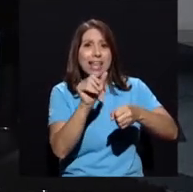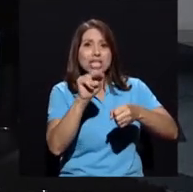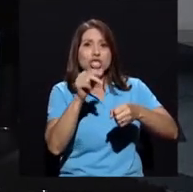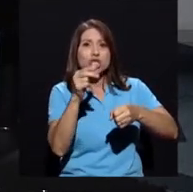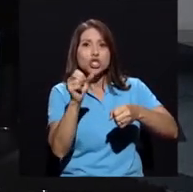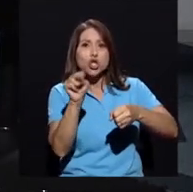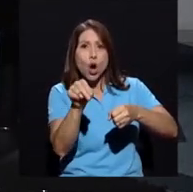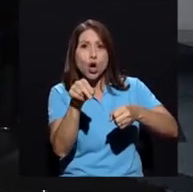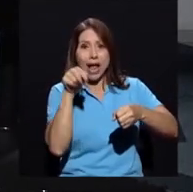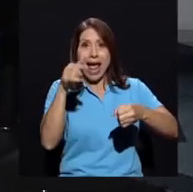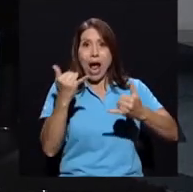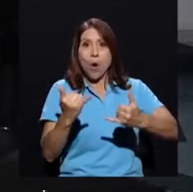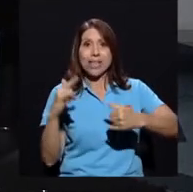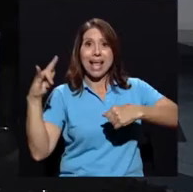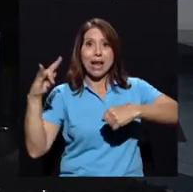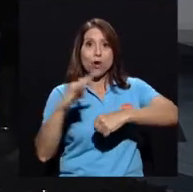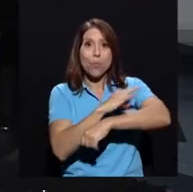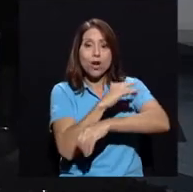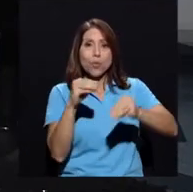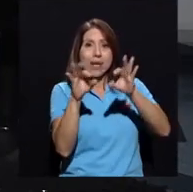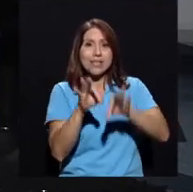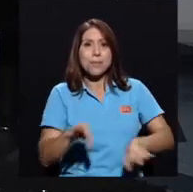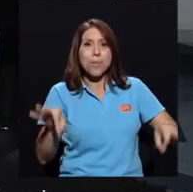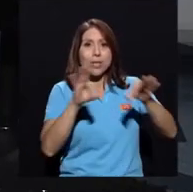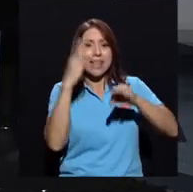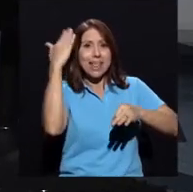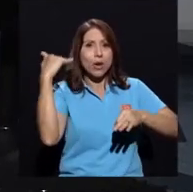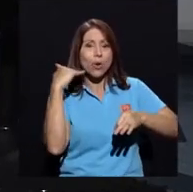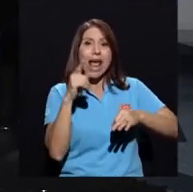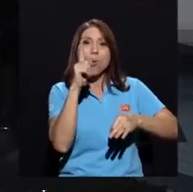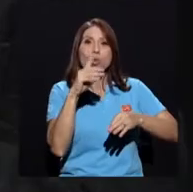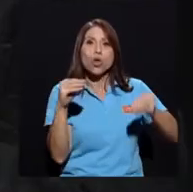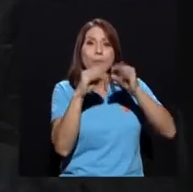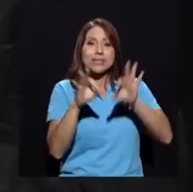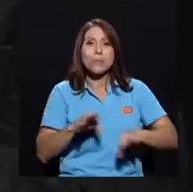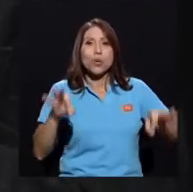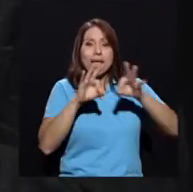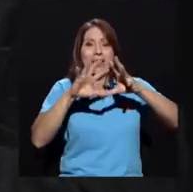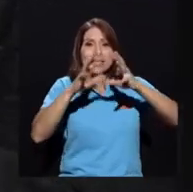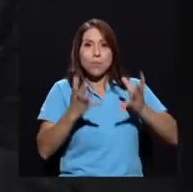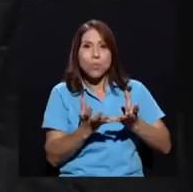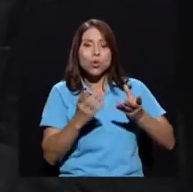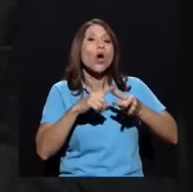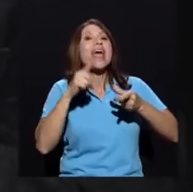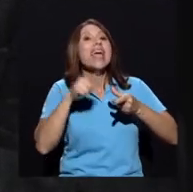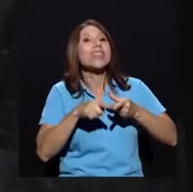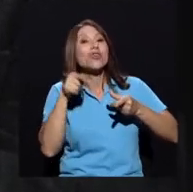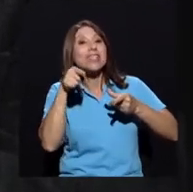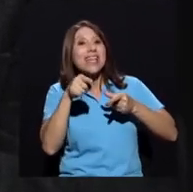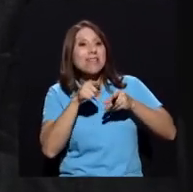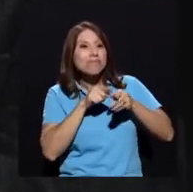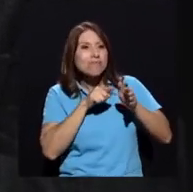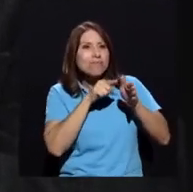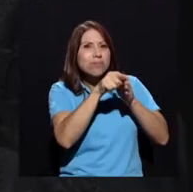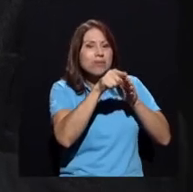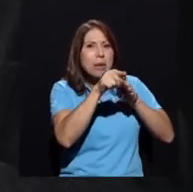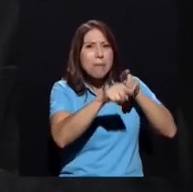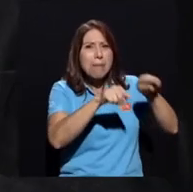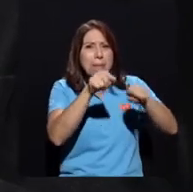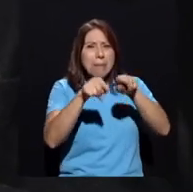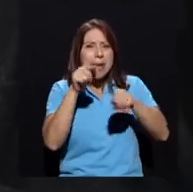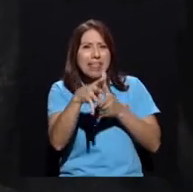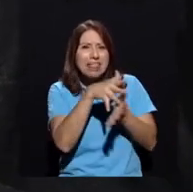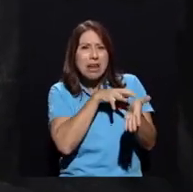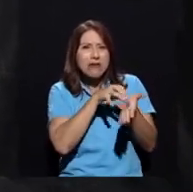más importante de Corea, uno de los más importantes del mundo. Realiza ese ataque, derrota a las fuerzas de Kim Il-sung fácilmente, las